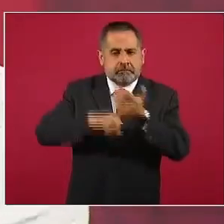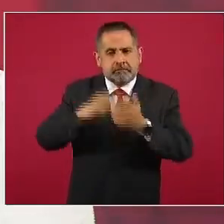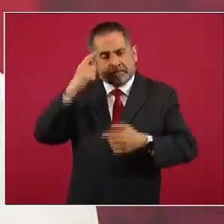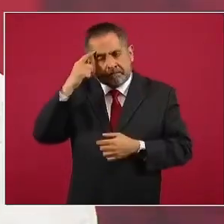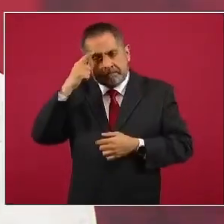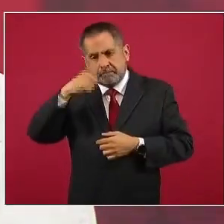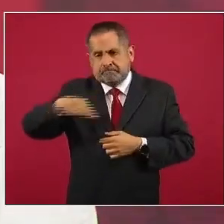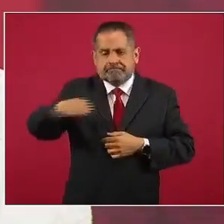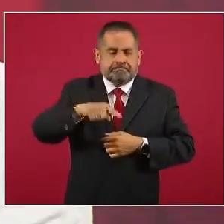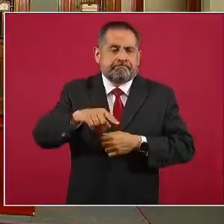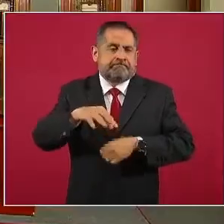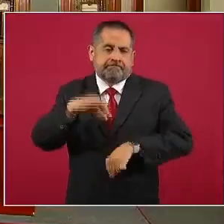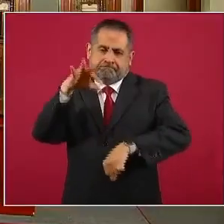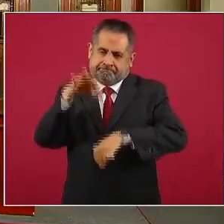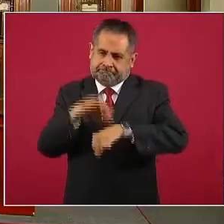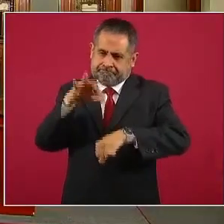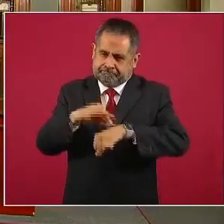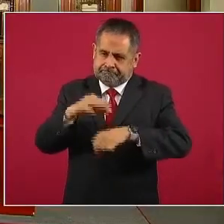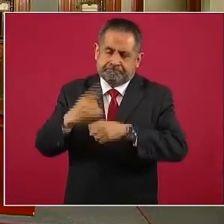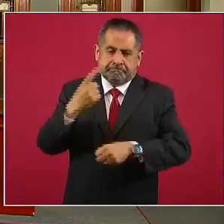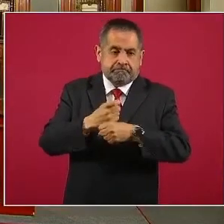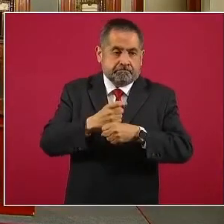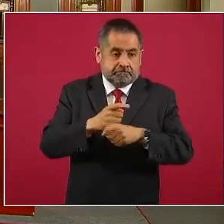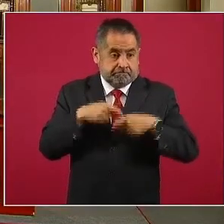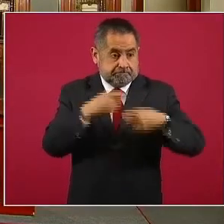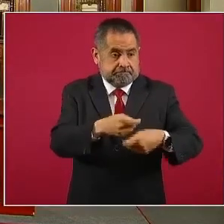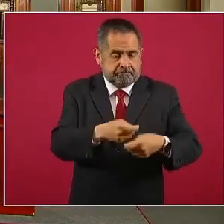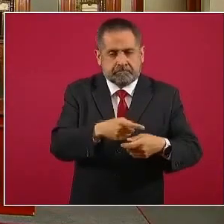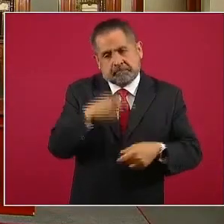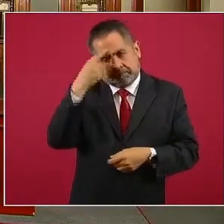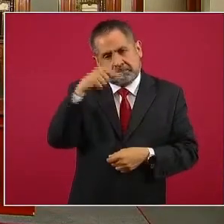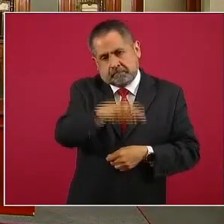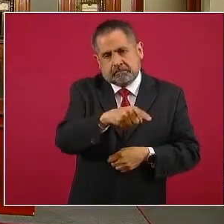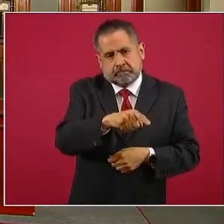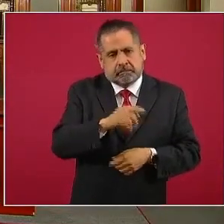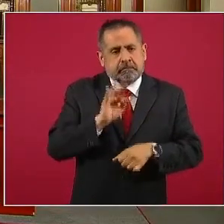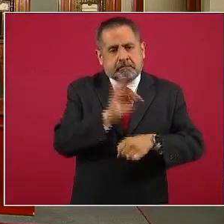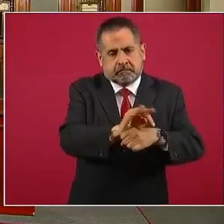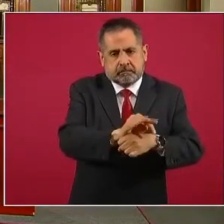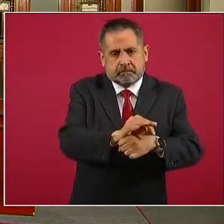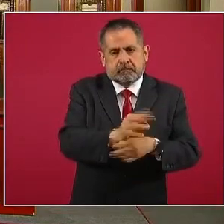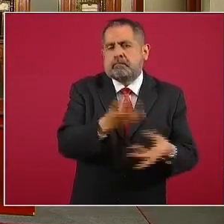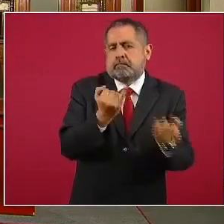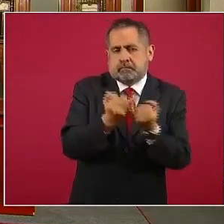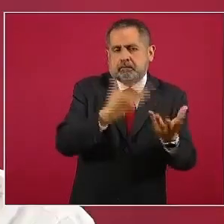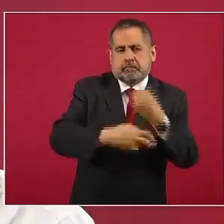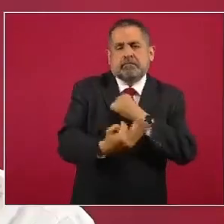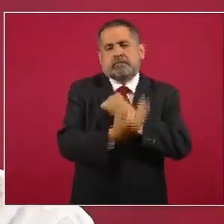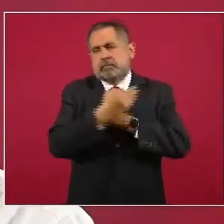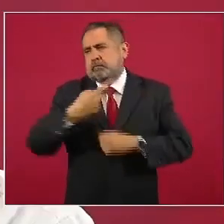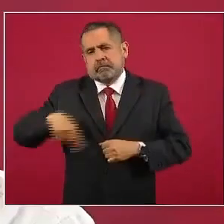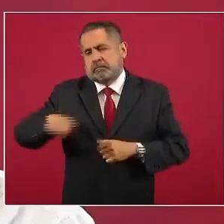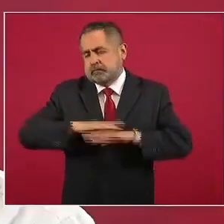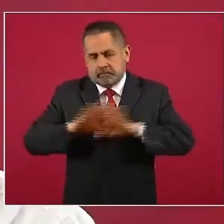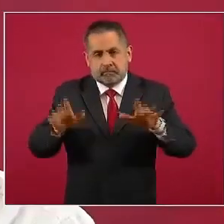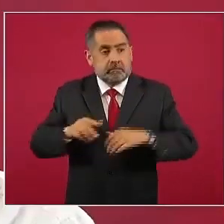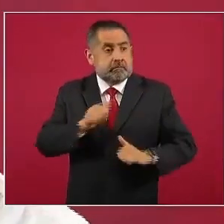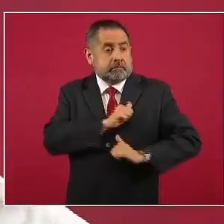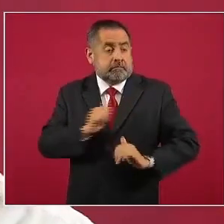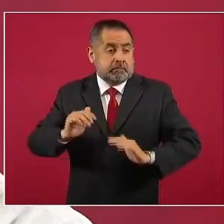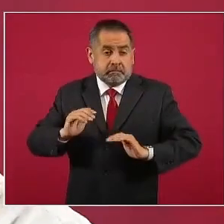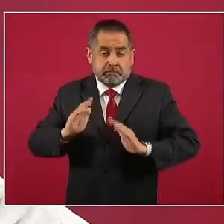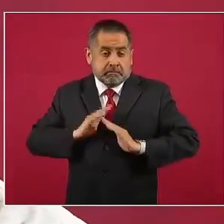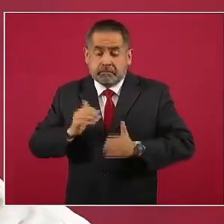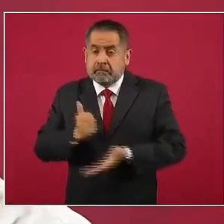a quienes tenemos que proteger, porque a su vez nos protegen. Y usando estas capacidades de las Fuerzas Armadas,